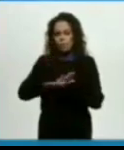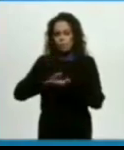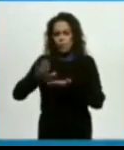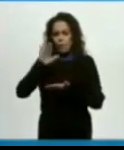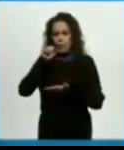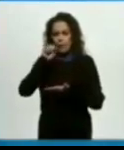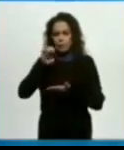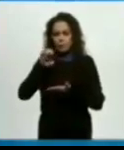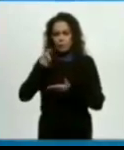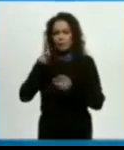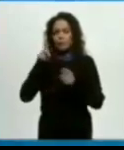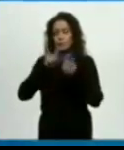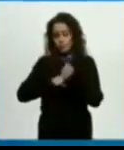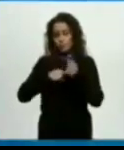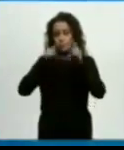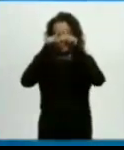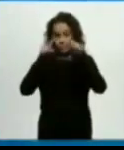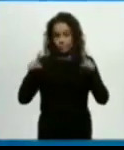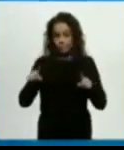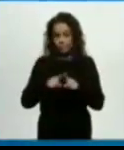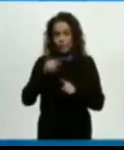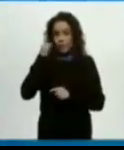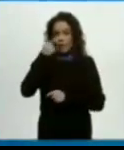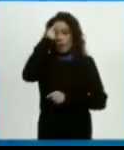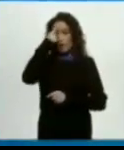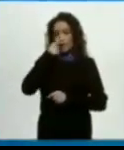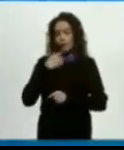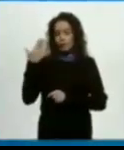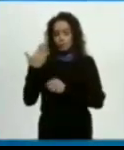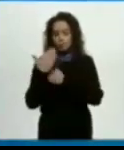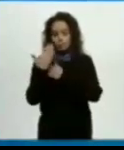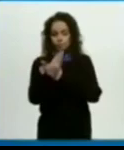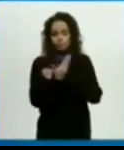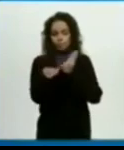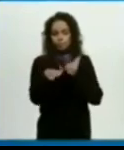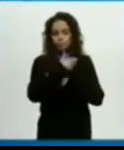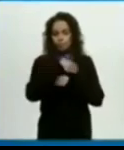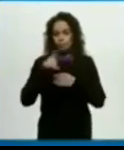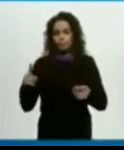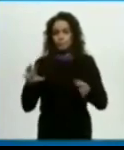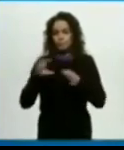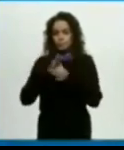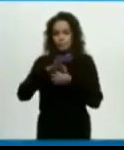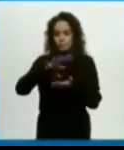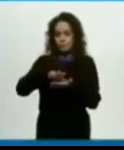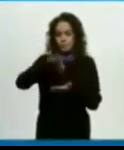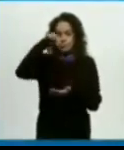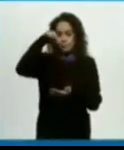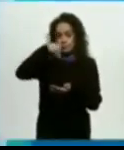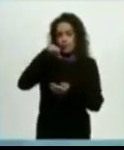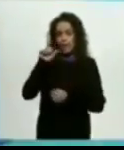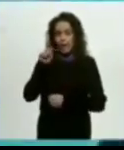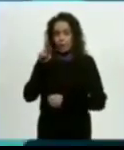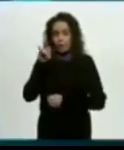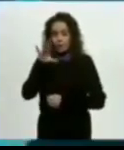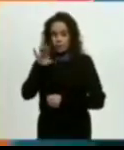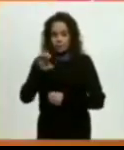es un triángulo y caras laterales, que confluyen en un vértice que también se lo ha llamado ápice.